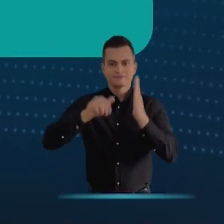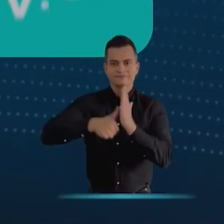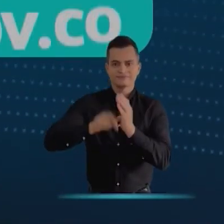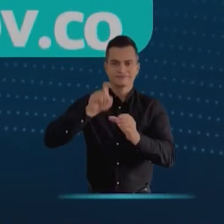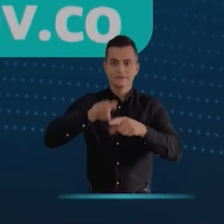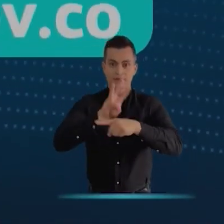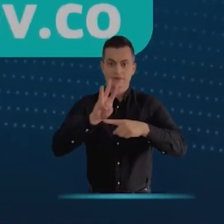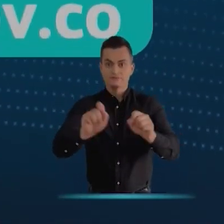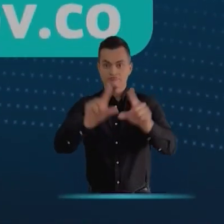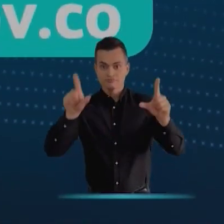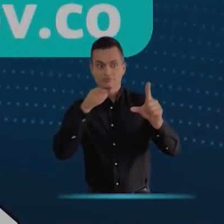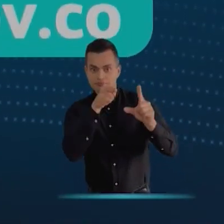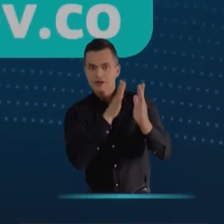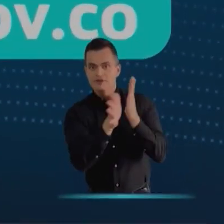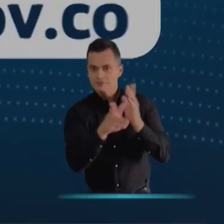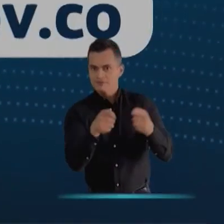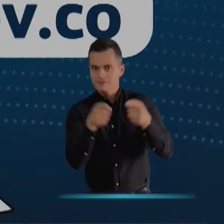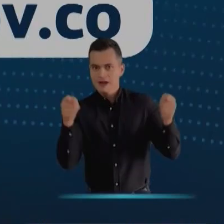electoral, visita